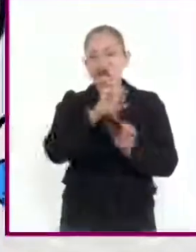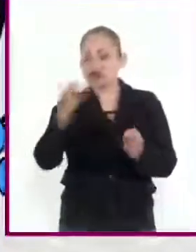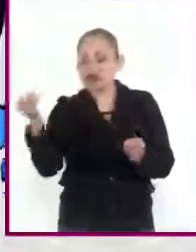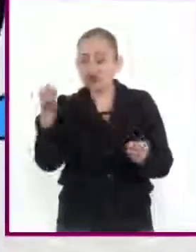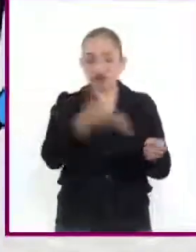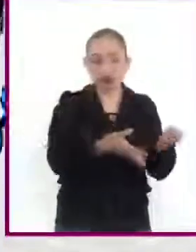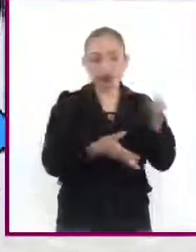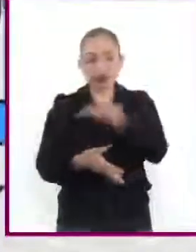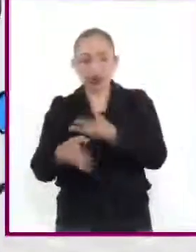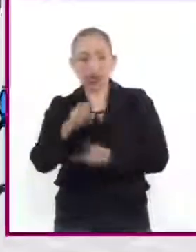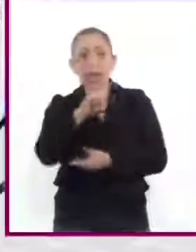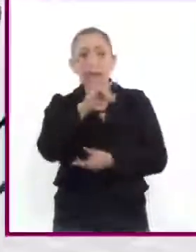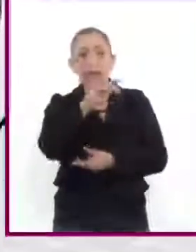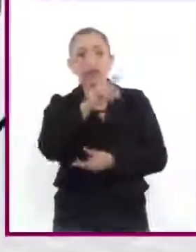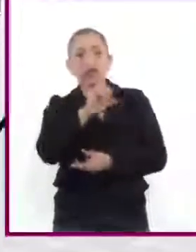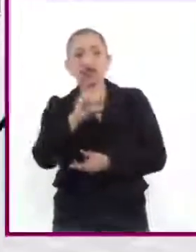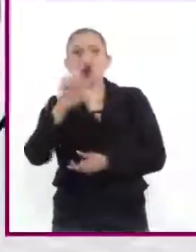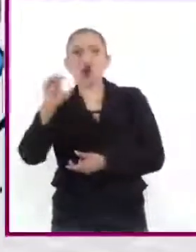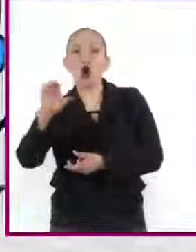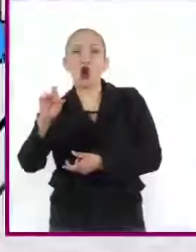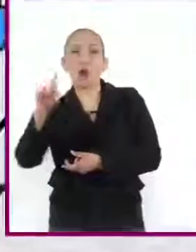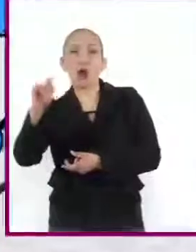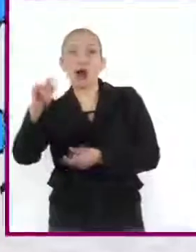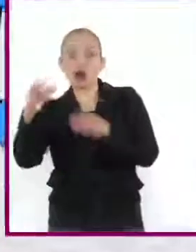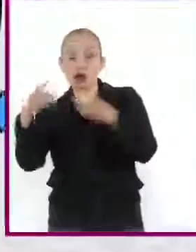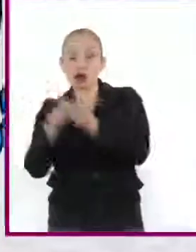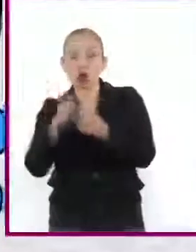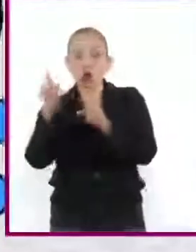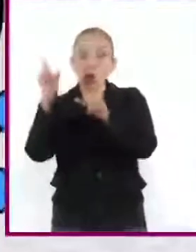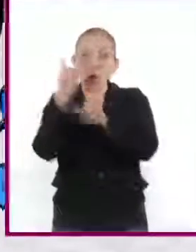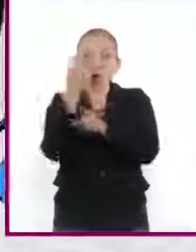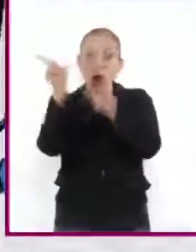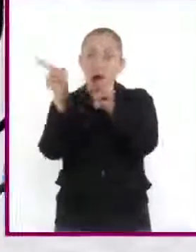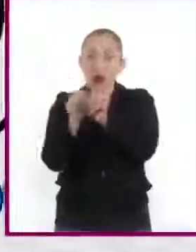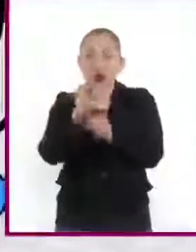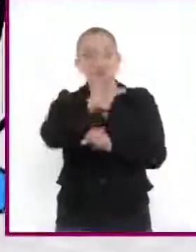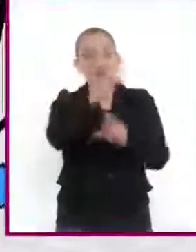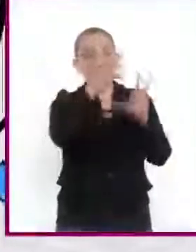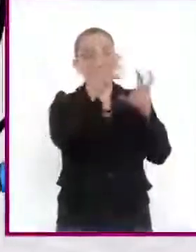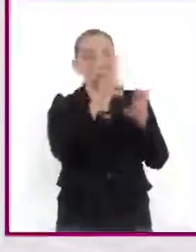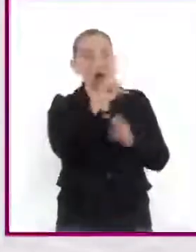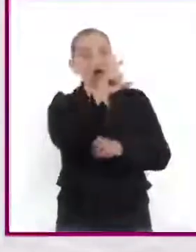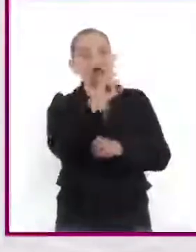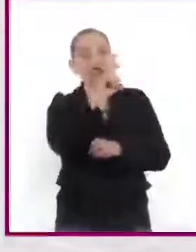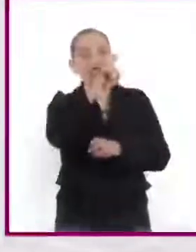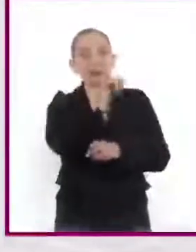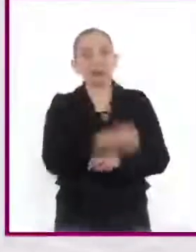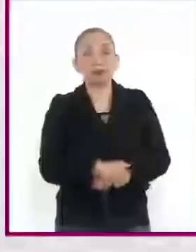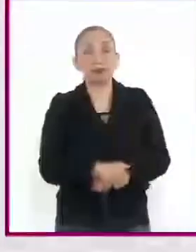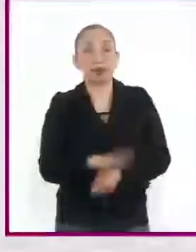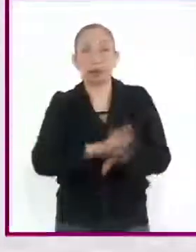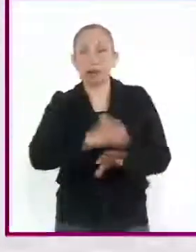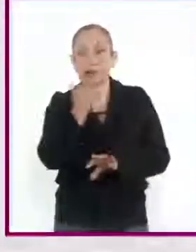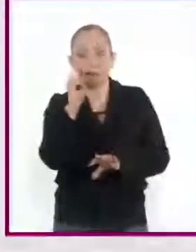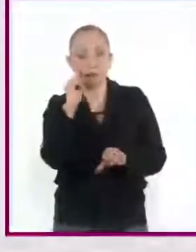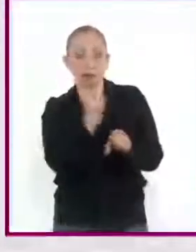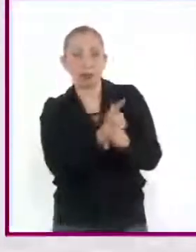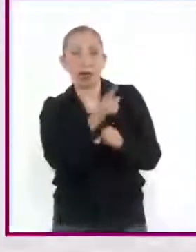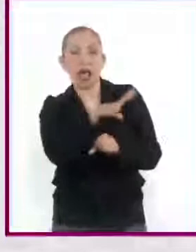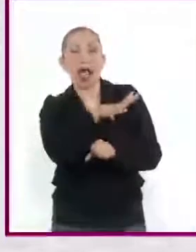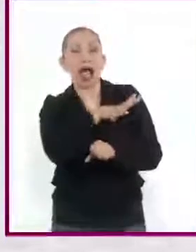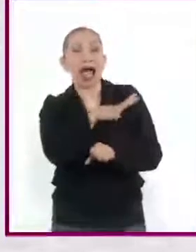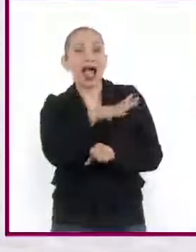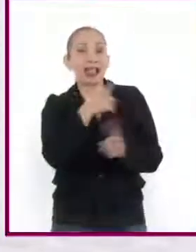elementos o compuestos. De esta forma uno se reduce y otro se oxida. Las más comunes son aquellas en